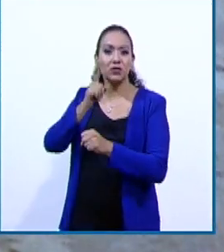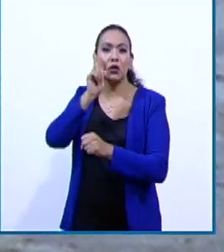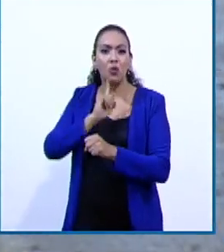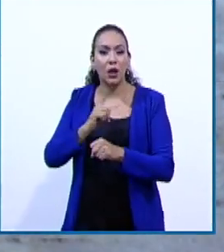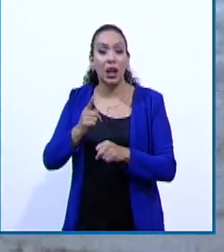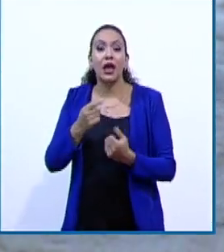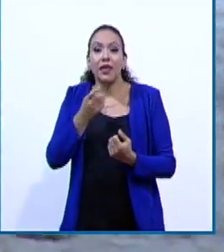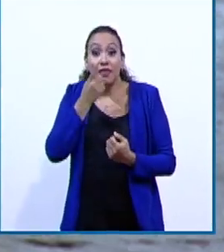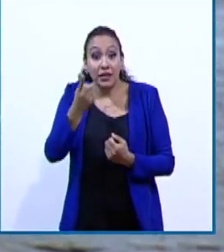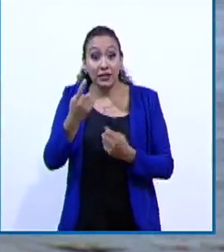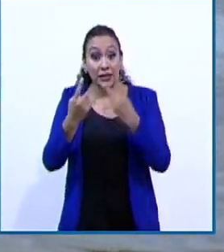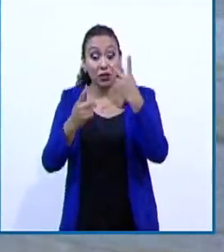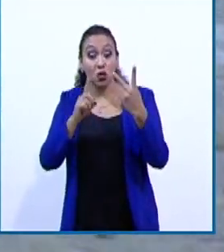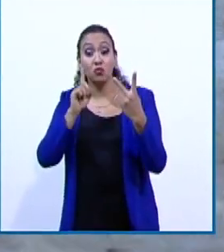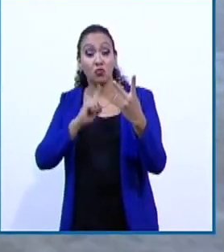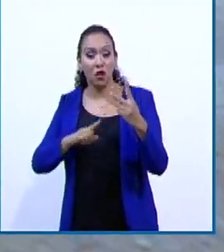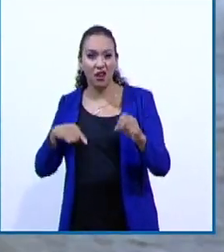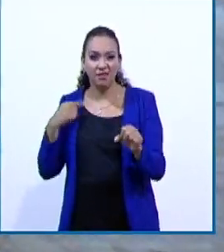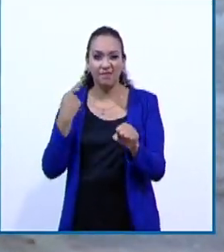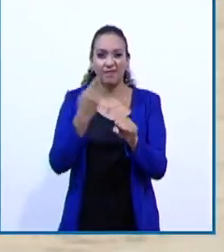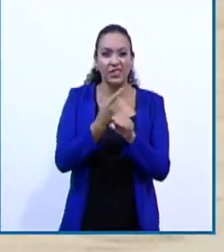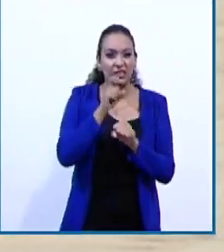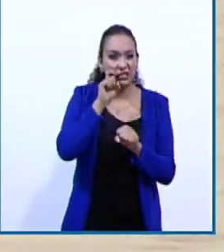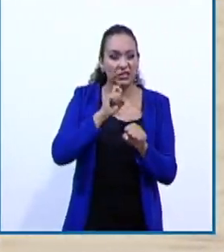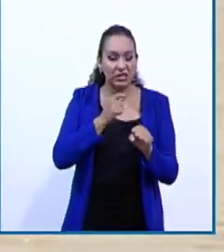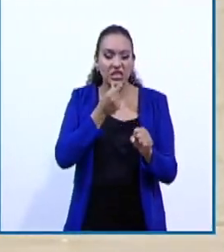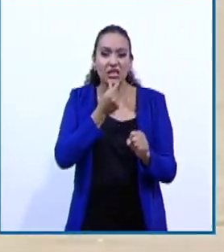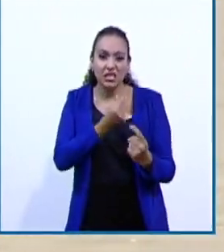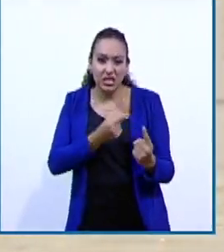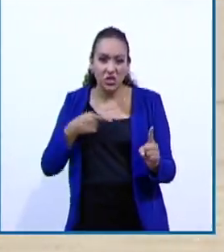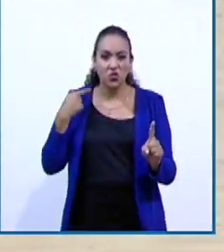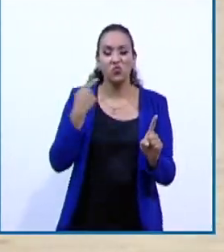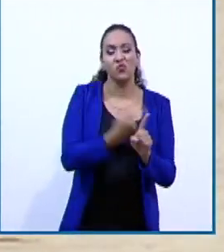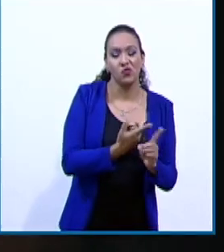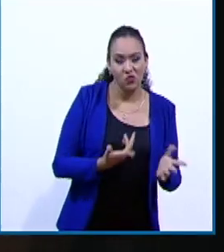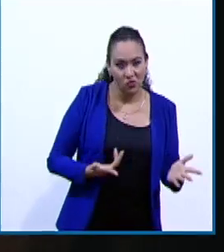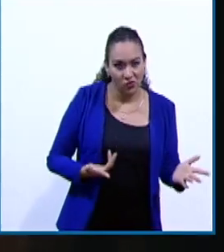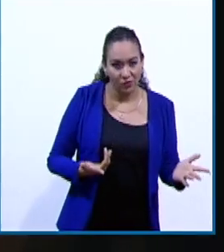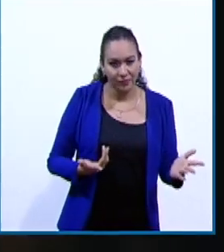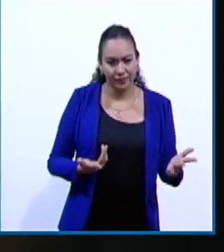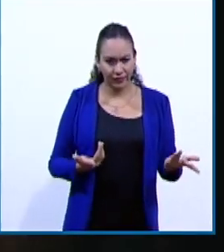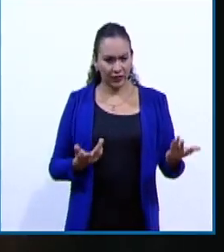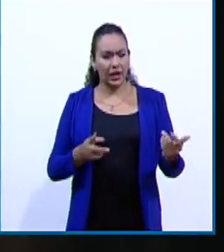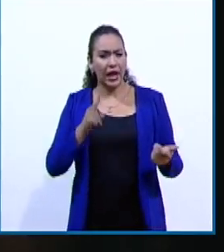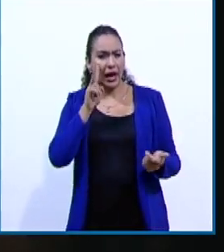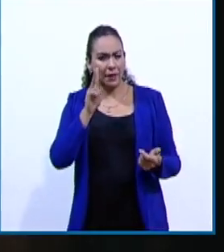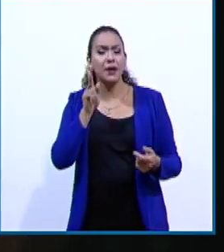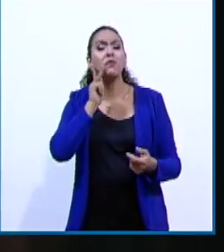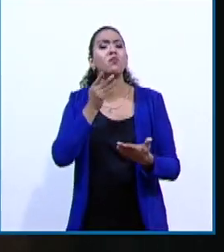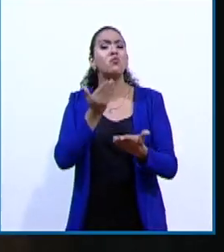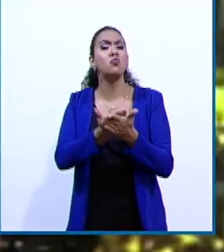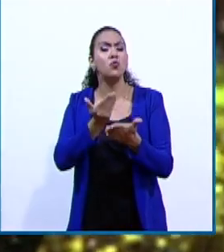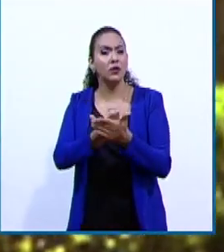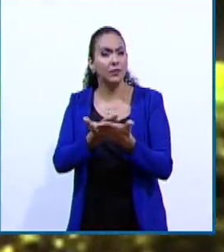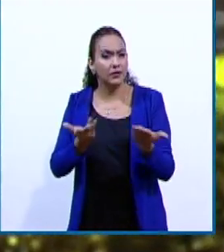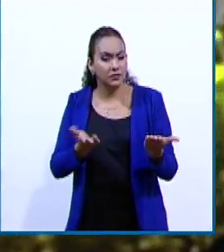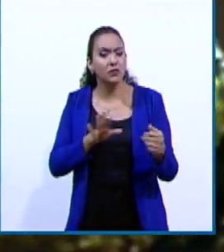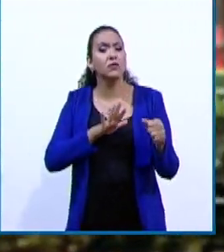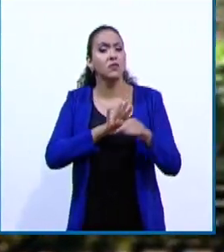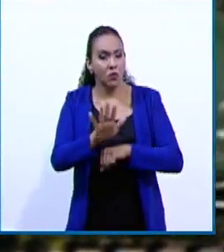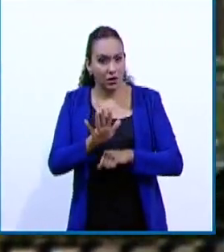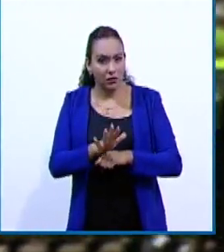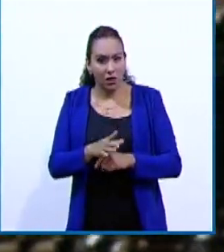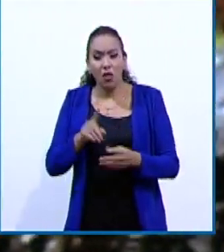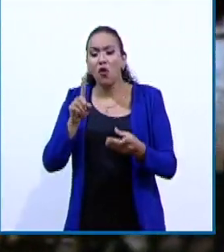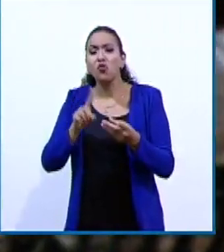abuso sexual. El tribunal colegiado amparó a la madre, argumentando que no se demostró que no haya hecho nada para ubicar el lugar en